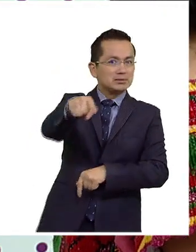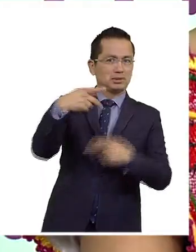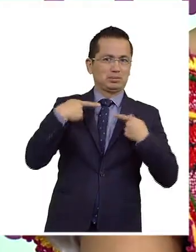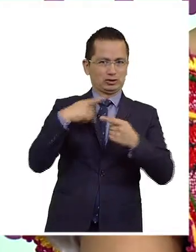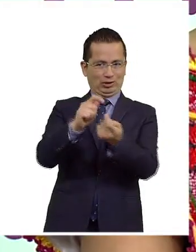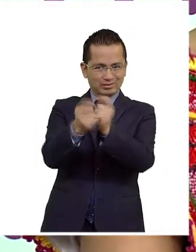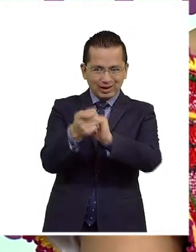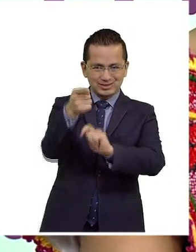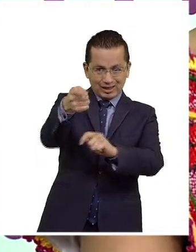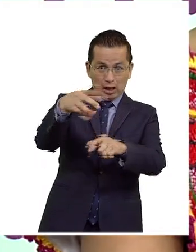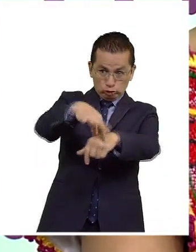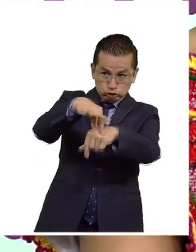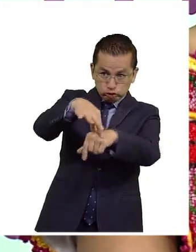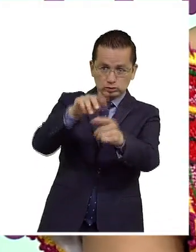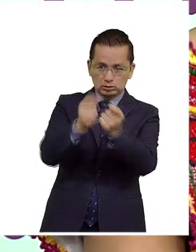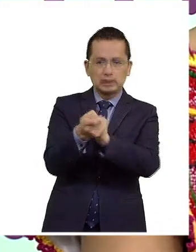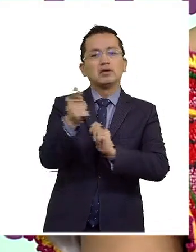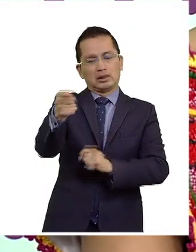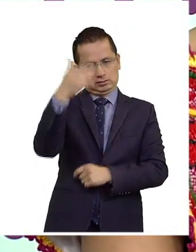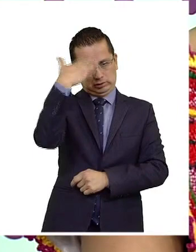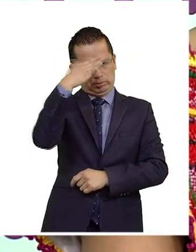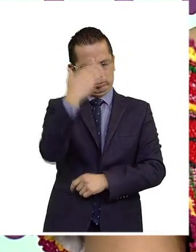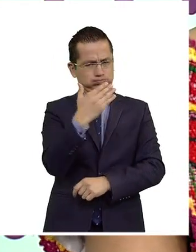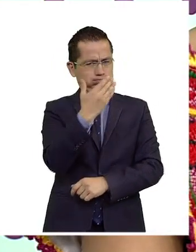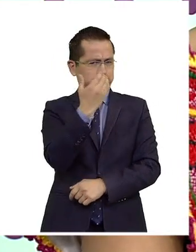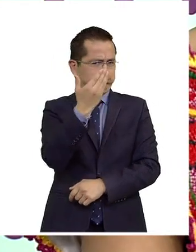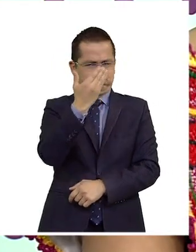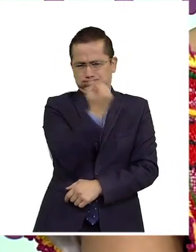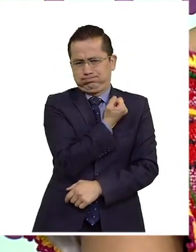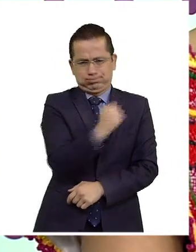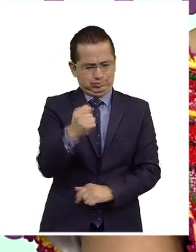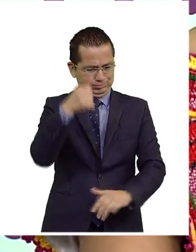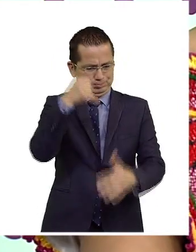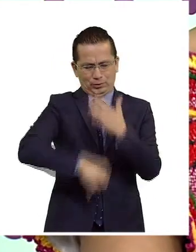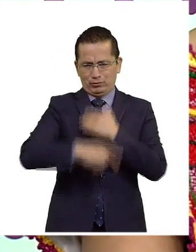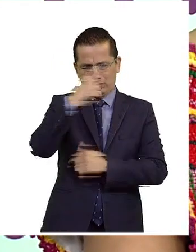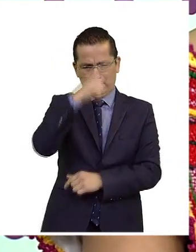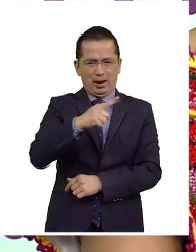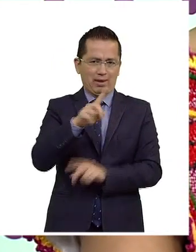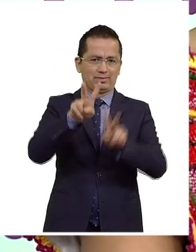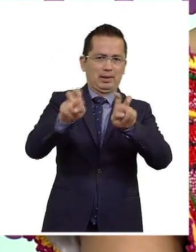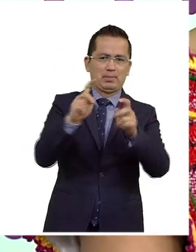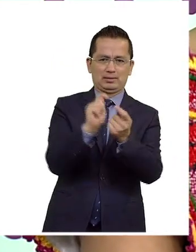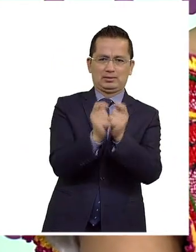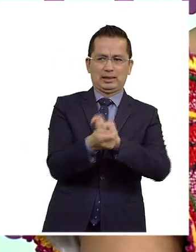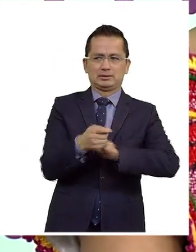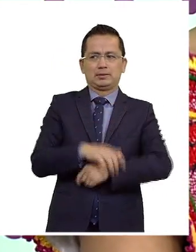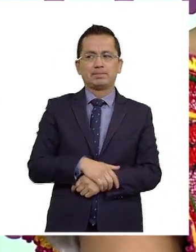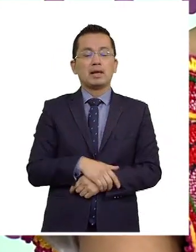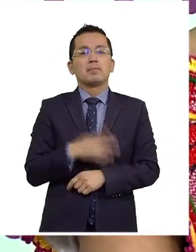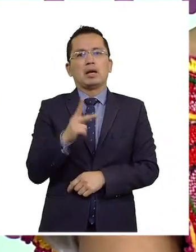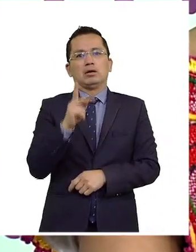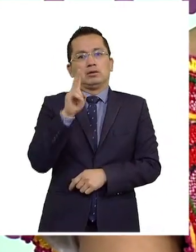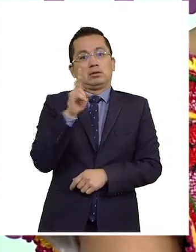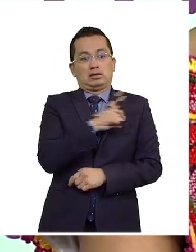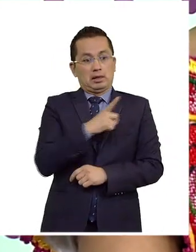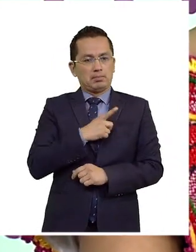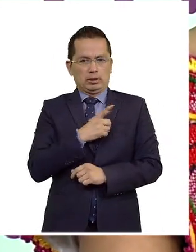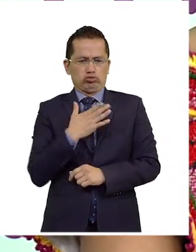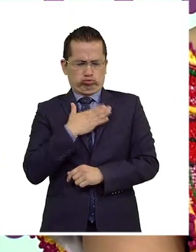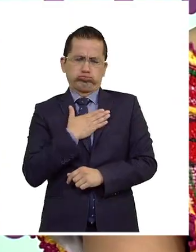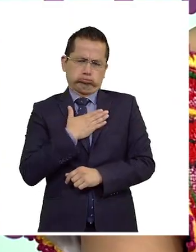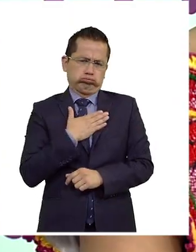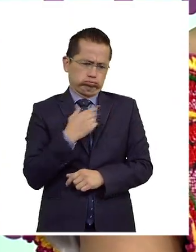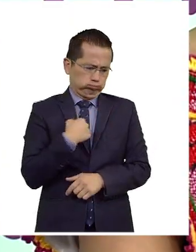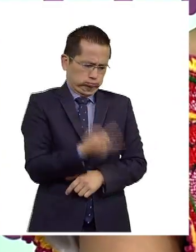Y ahora también las familias. Sí. O sea, yo creo que yo, no solo en mi caso personal, sino acompañando familias, he visto